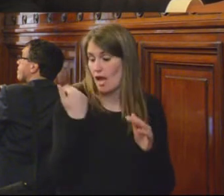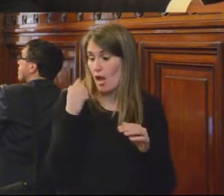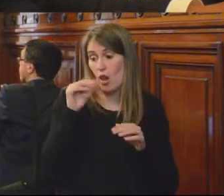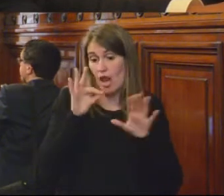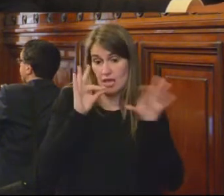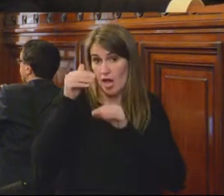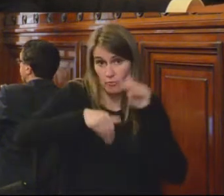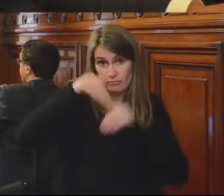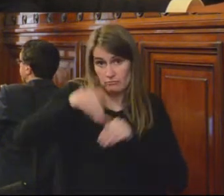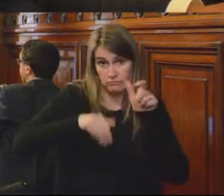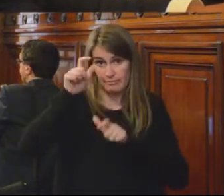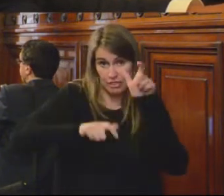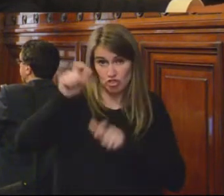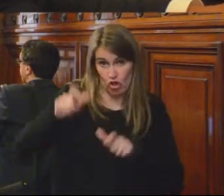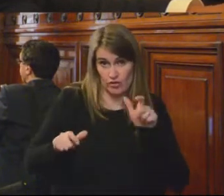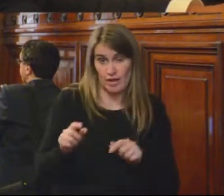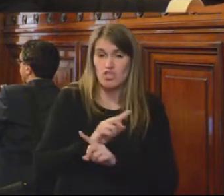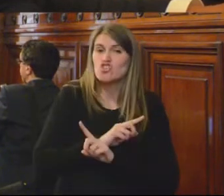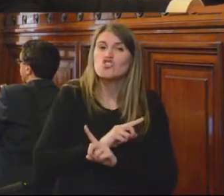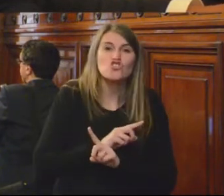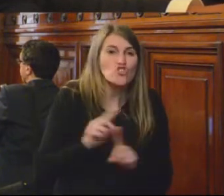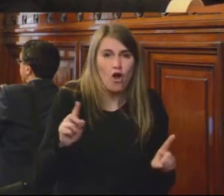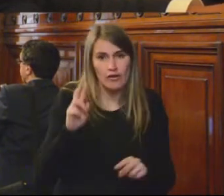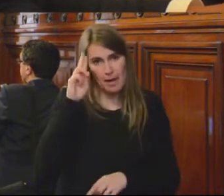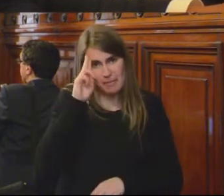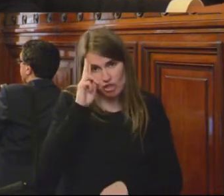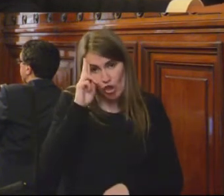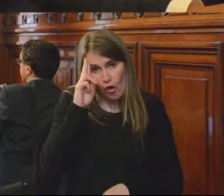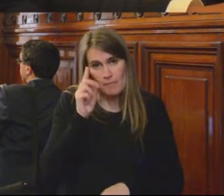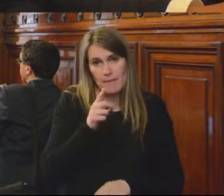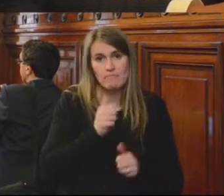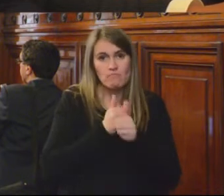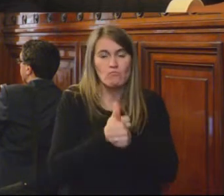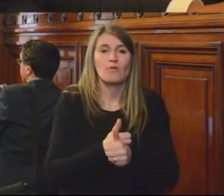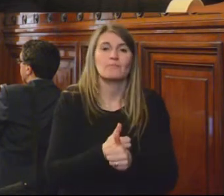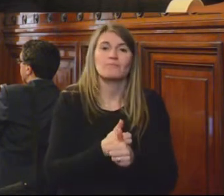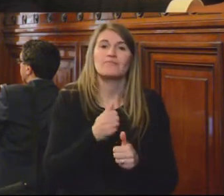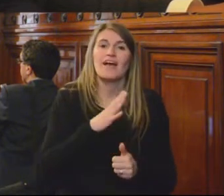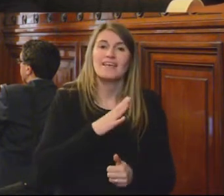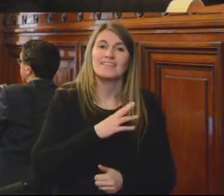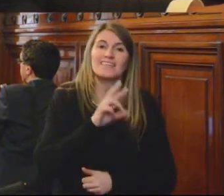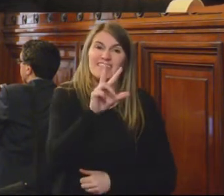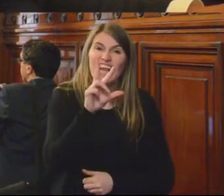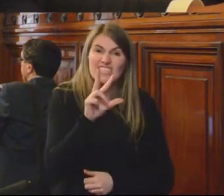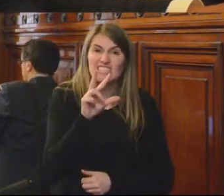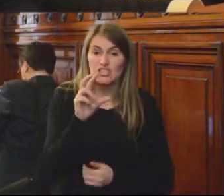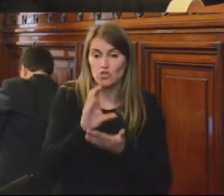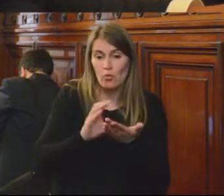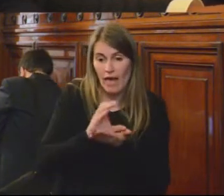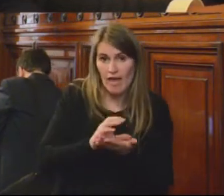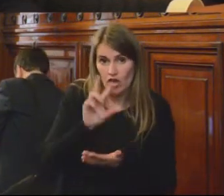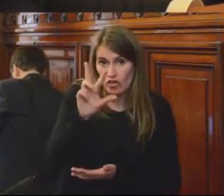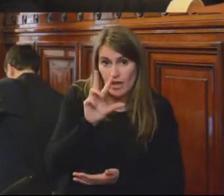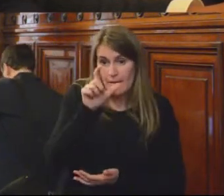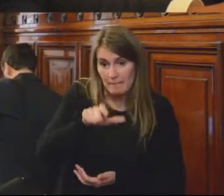2015, la cual no acató una medida cautelar de desincorporación de 3 ciudadanos cuya